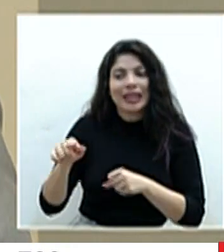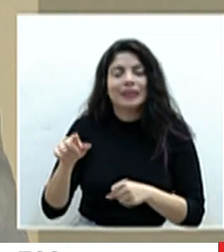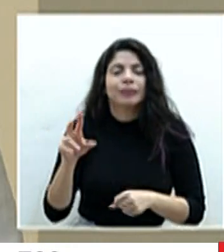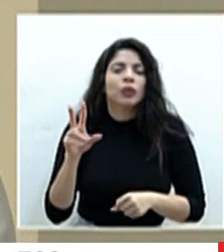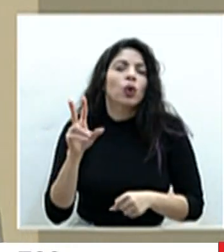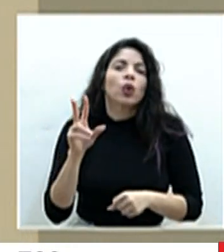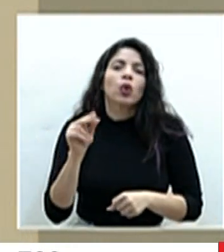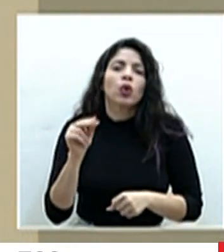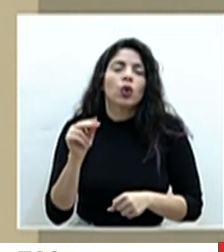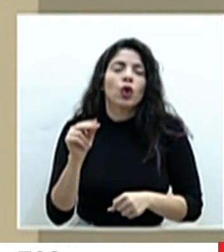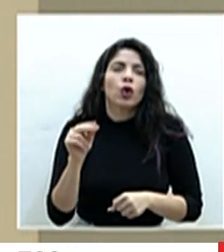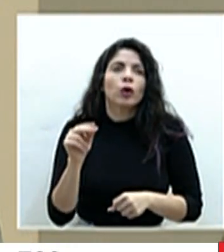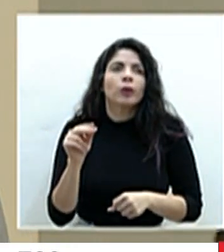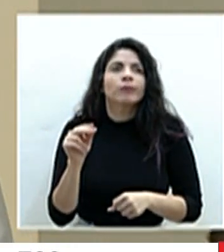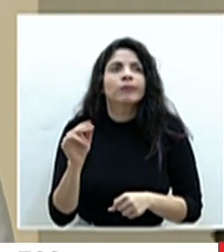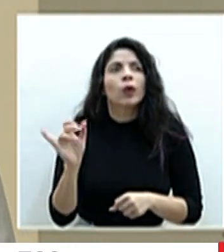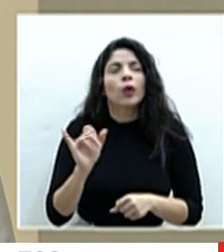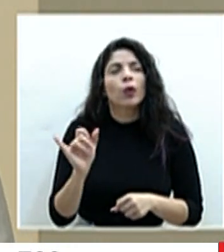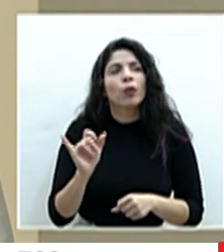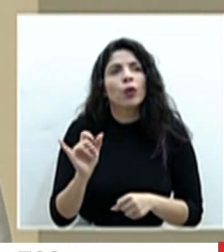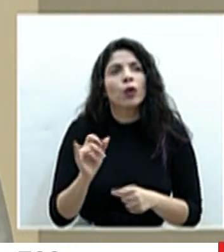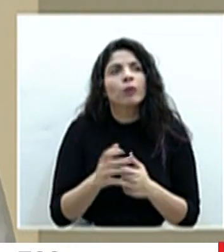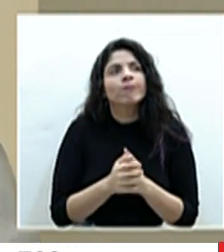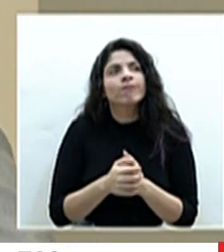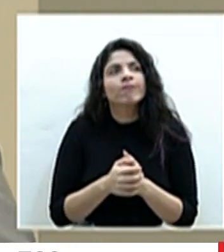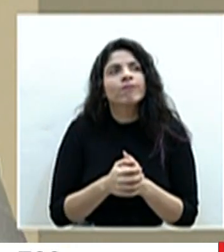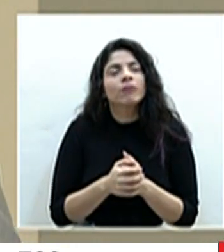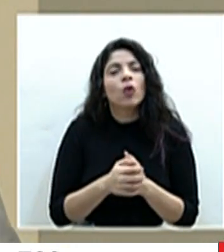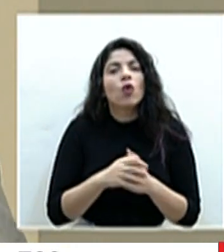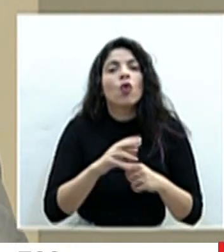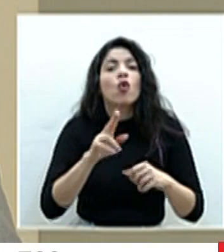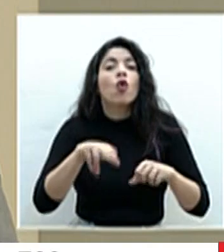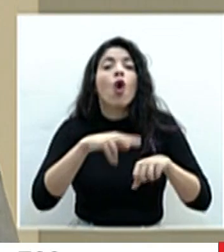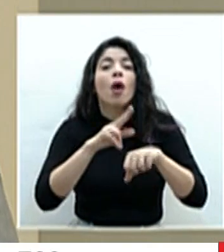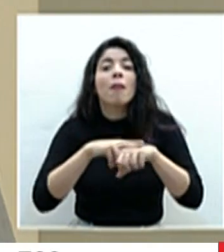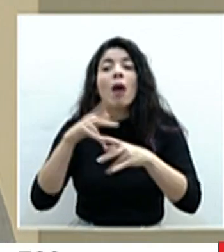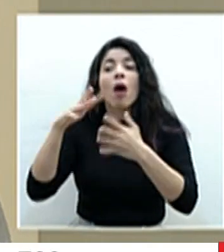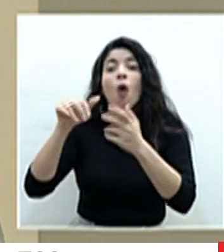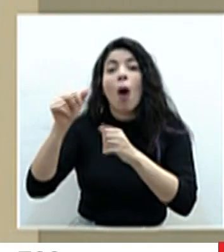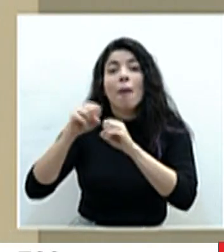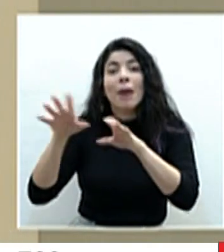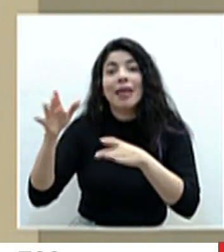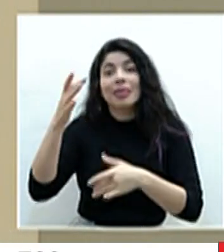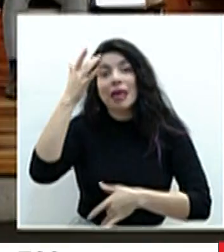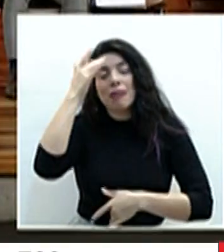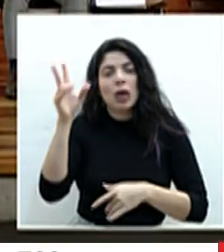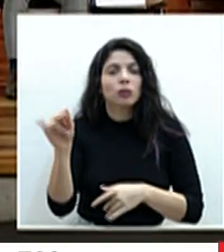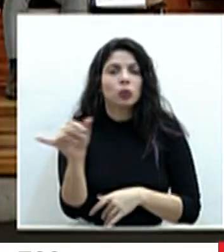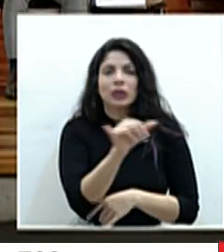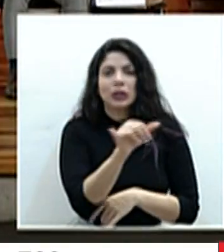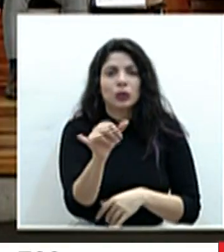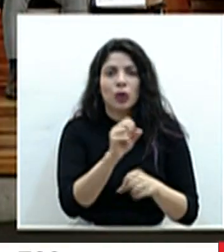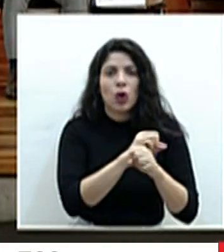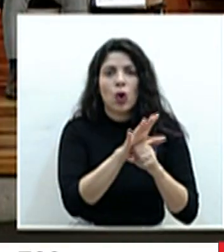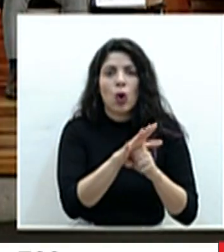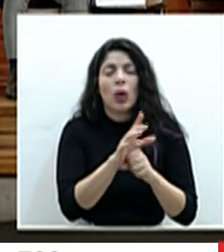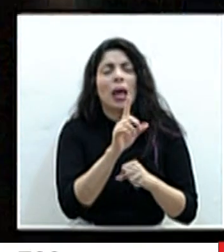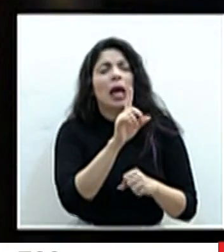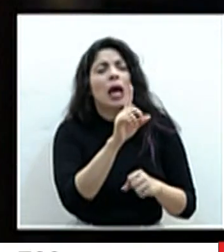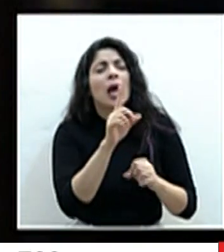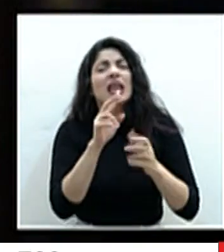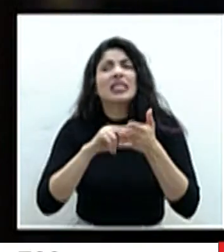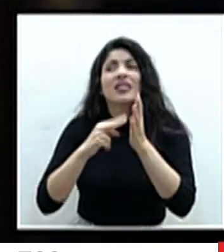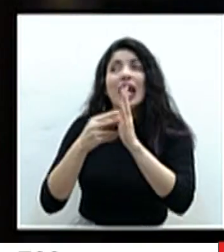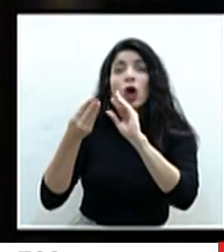no siguen tal vez ese comportamiento usual o esperado de otras pandemias. Está claro, nada más, es un tema